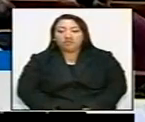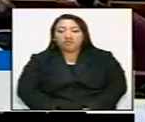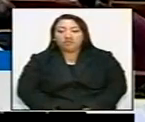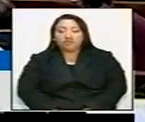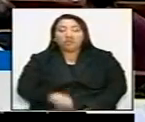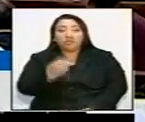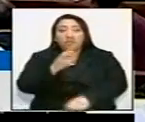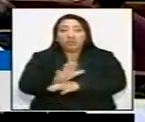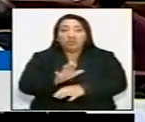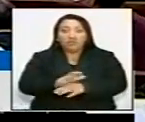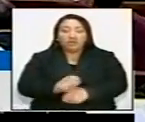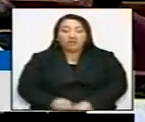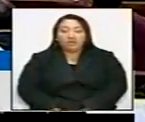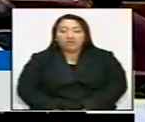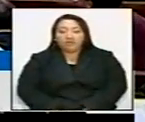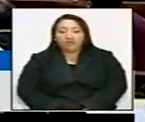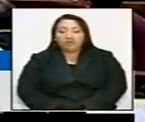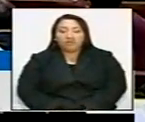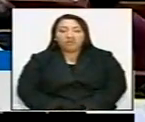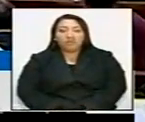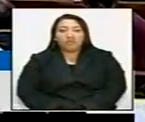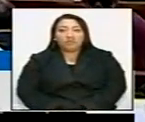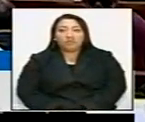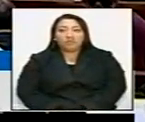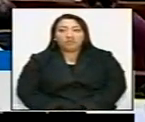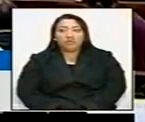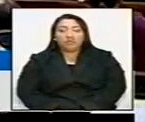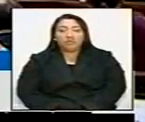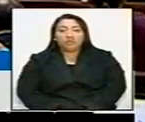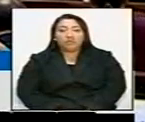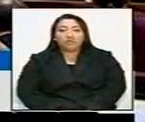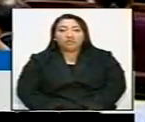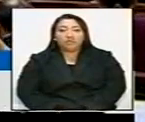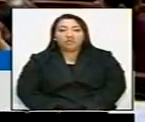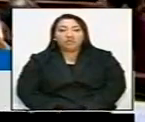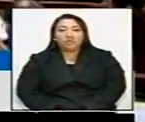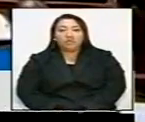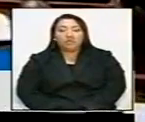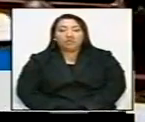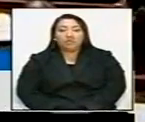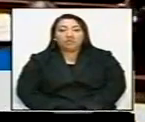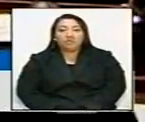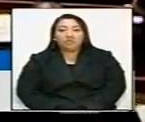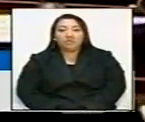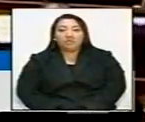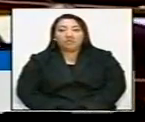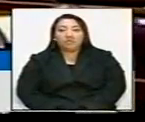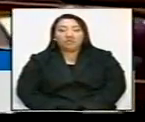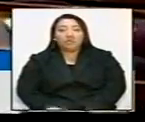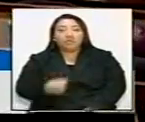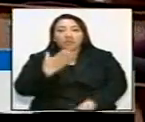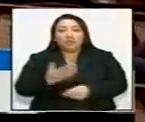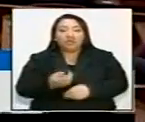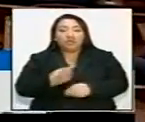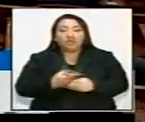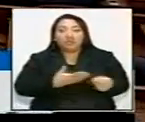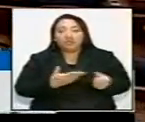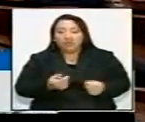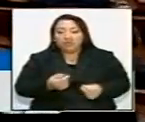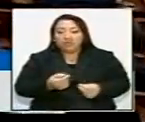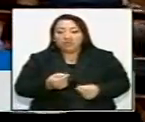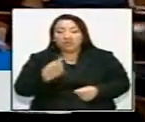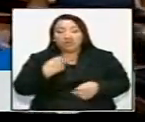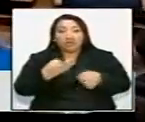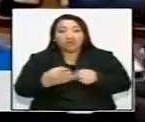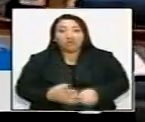Buenas tardes y muchas gracias por la invitación, vicepresidenta Arauz, para